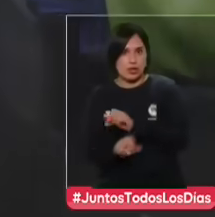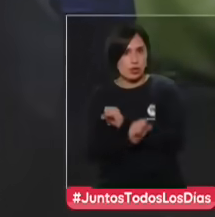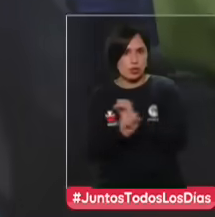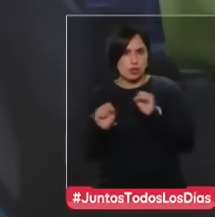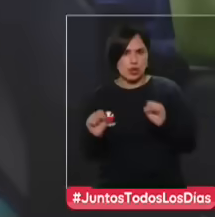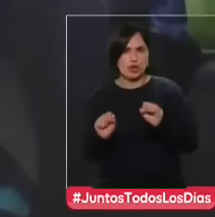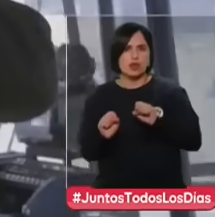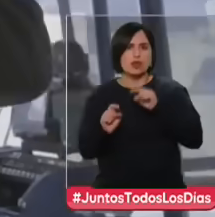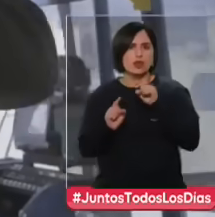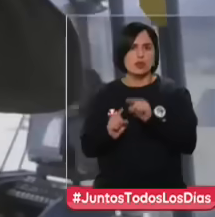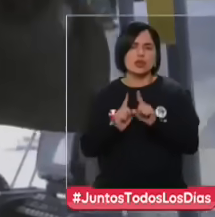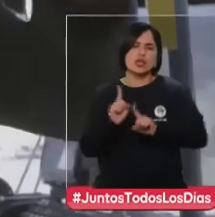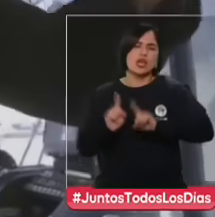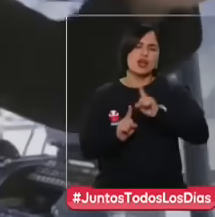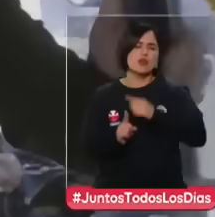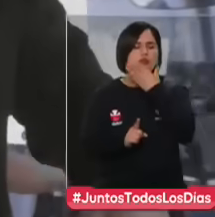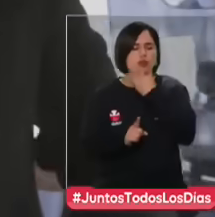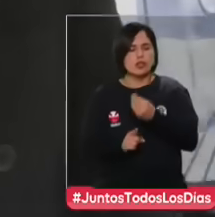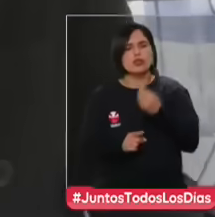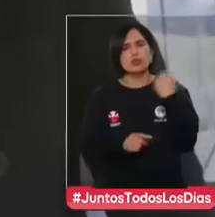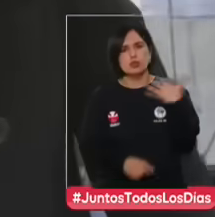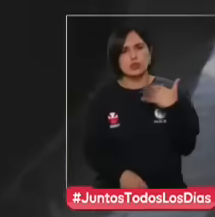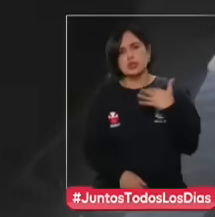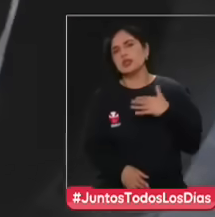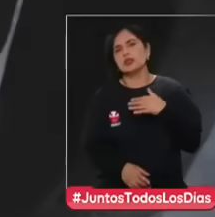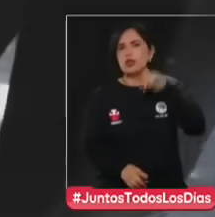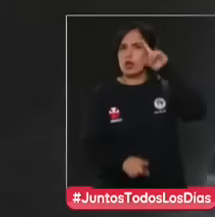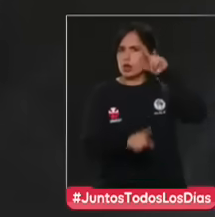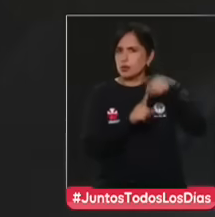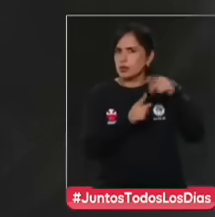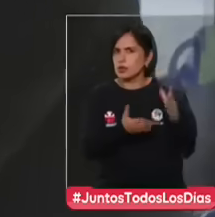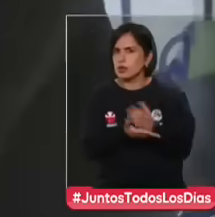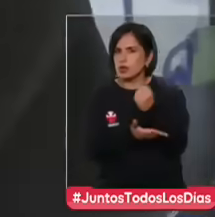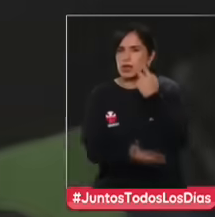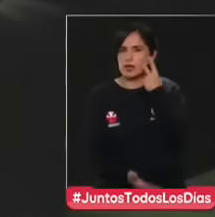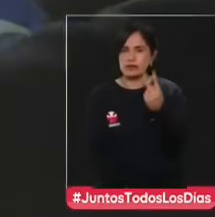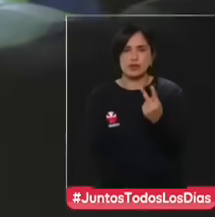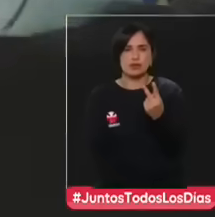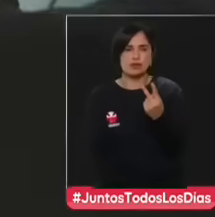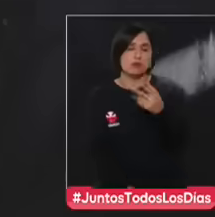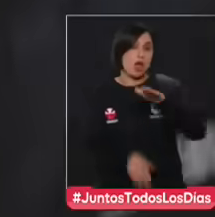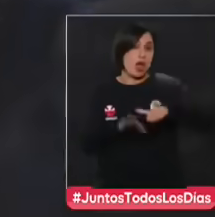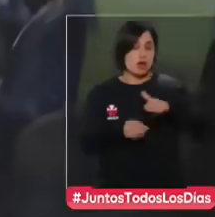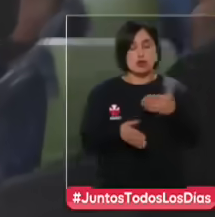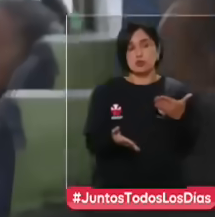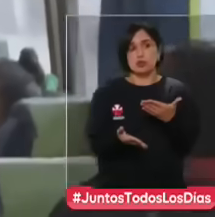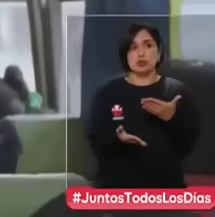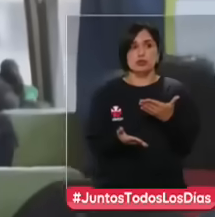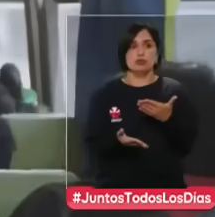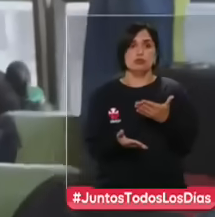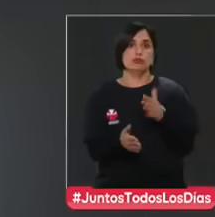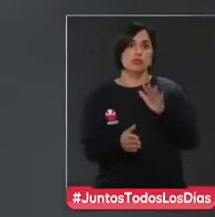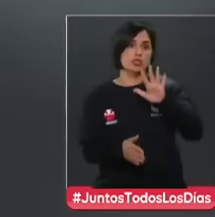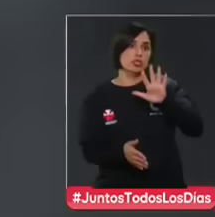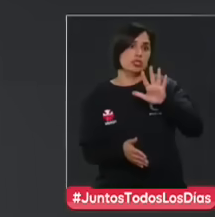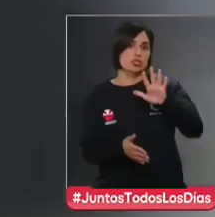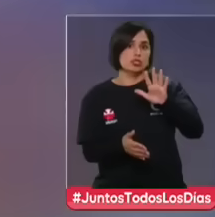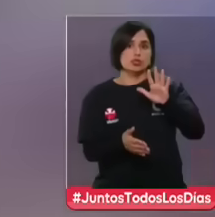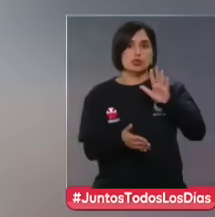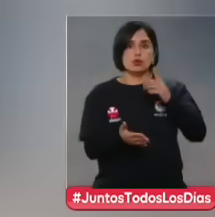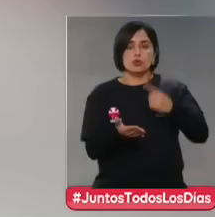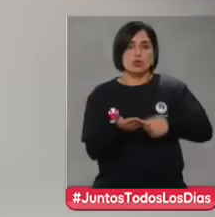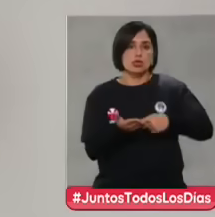porque es algo bonito, algo importante. Y el lograr la meta y ver que a lo mejor uno donó 5, 10 mil o 20 mil, lo que haya